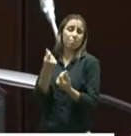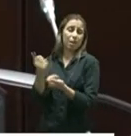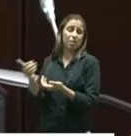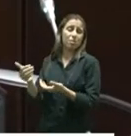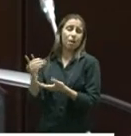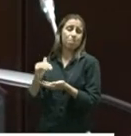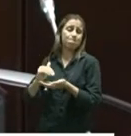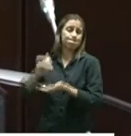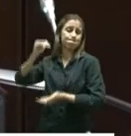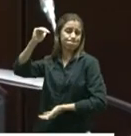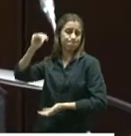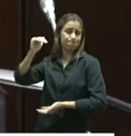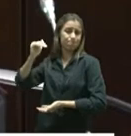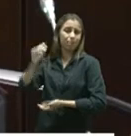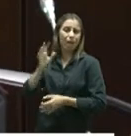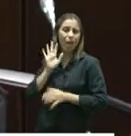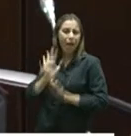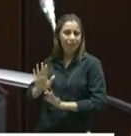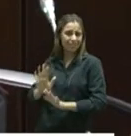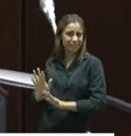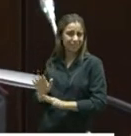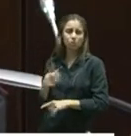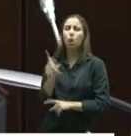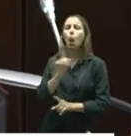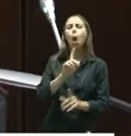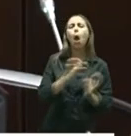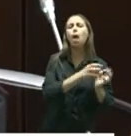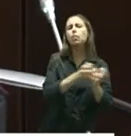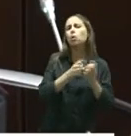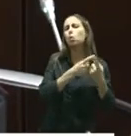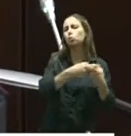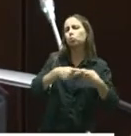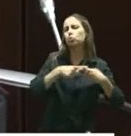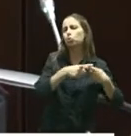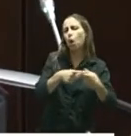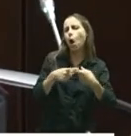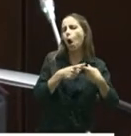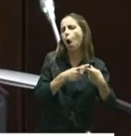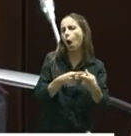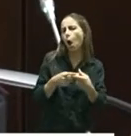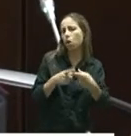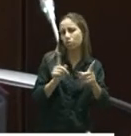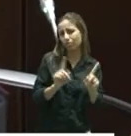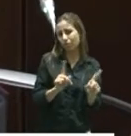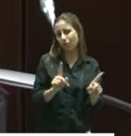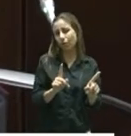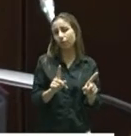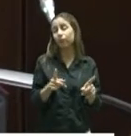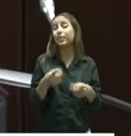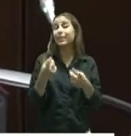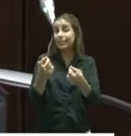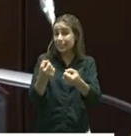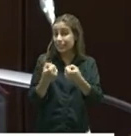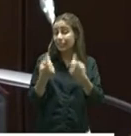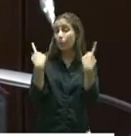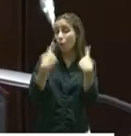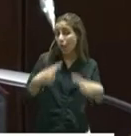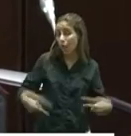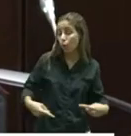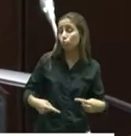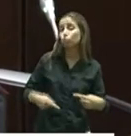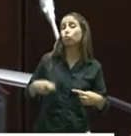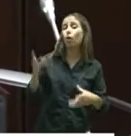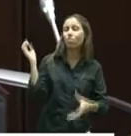es así entonces dejemos de discutir la La falsa discusión de sábana corta si hay que poner los recurso en el sistema de salud hay que